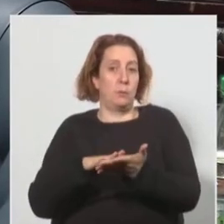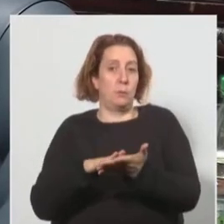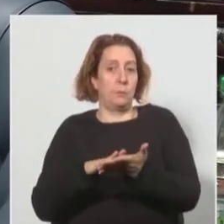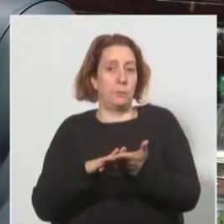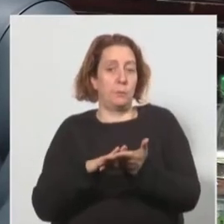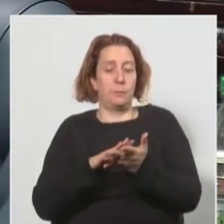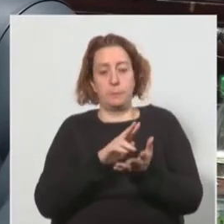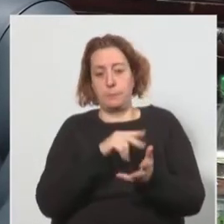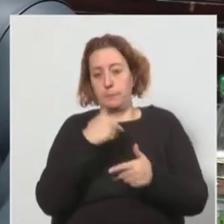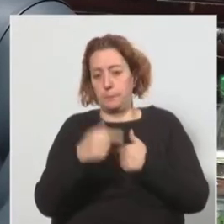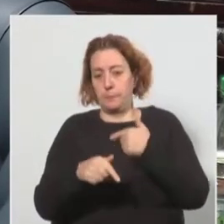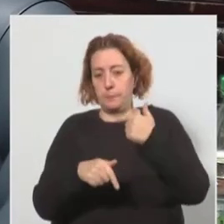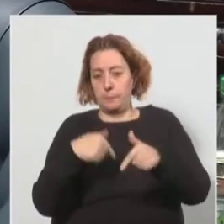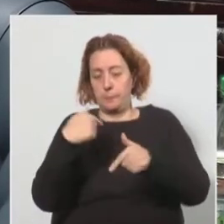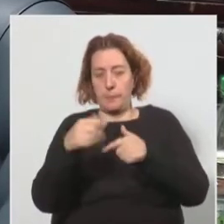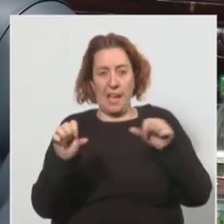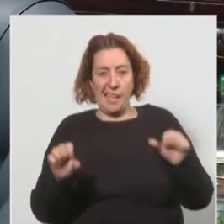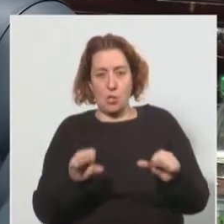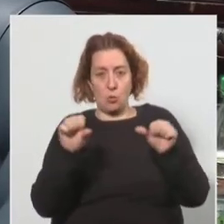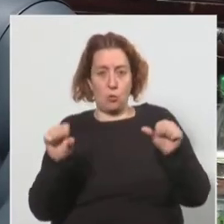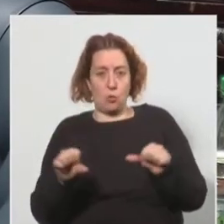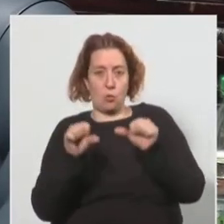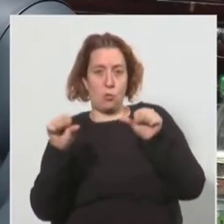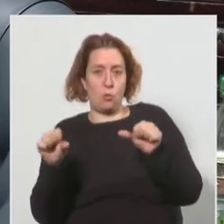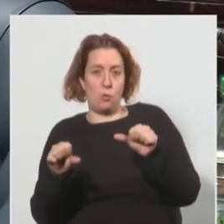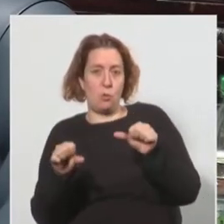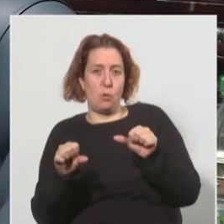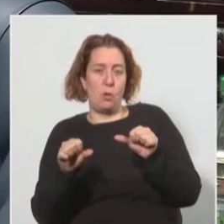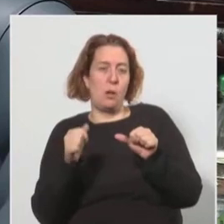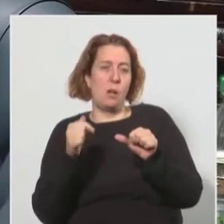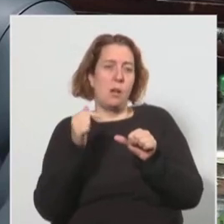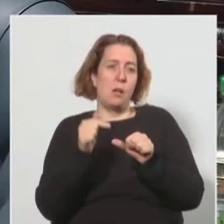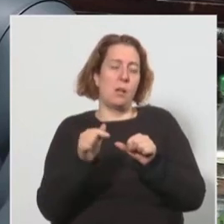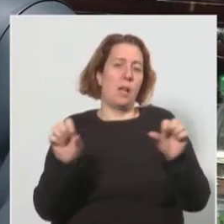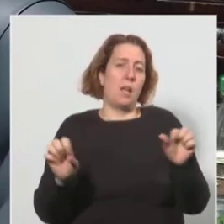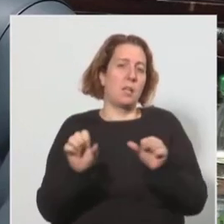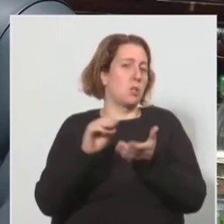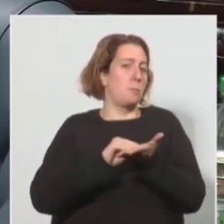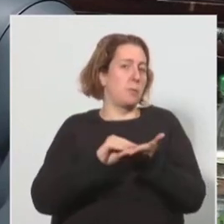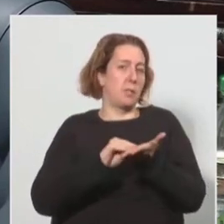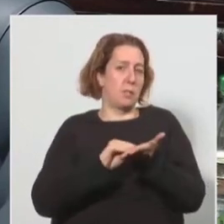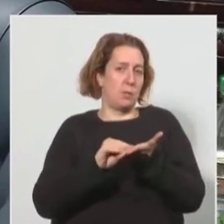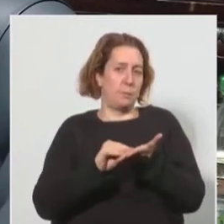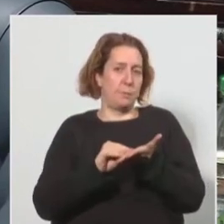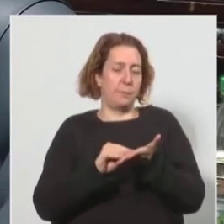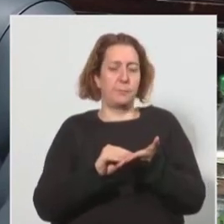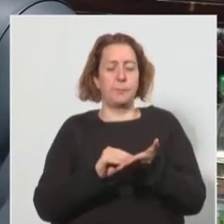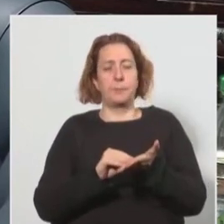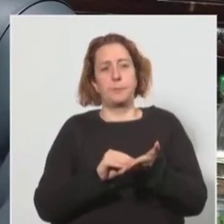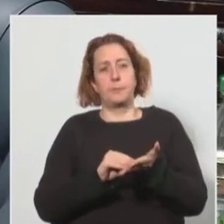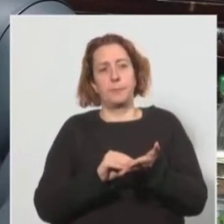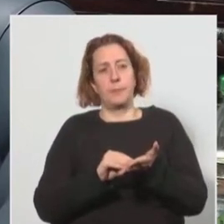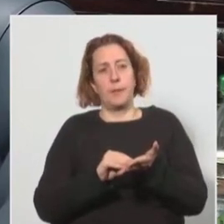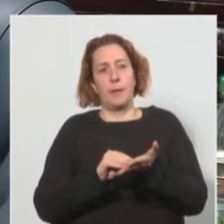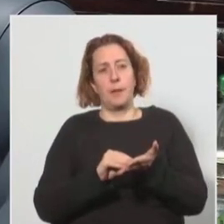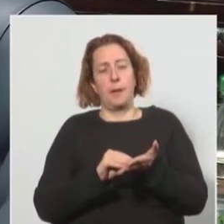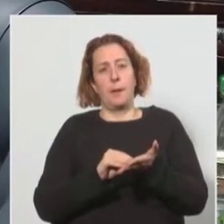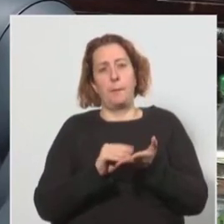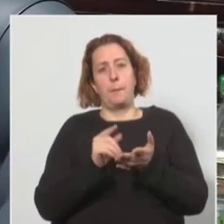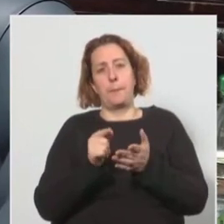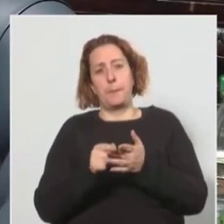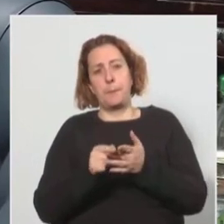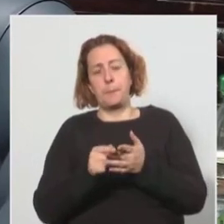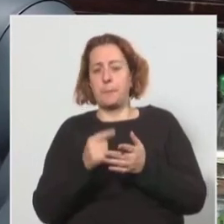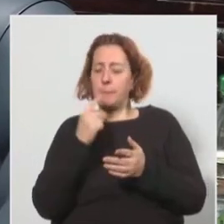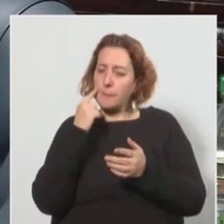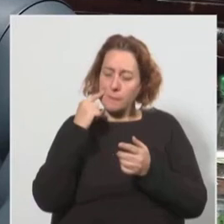la secuencia de hechos por parte de la administración. Damos vuelta al asunto